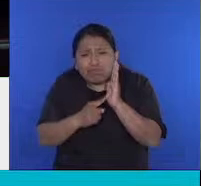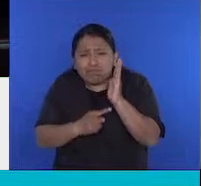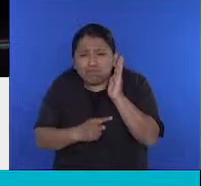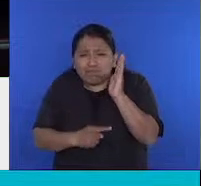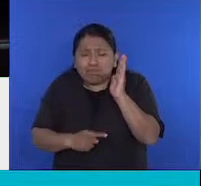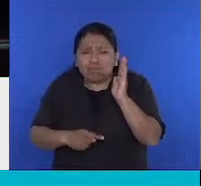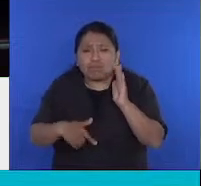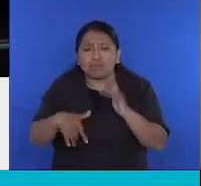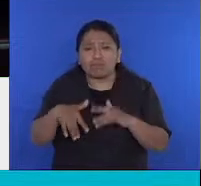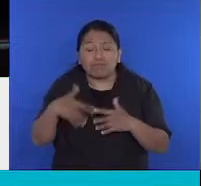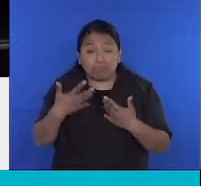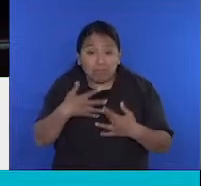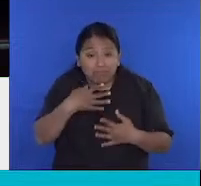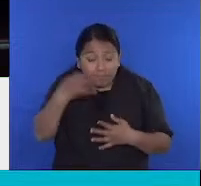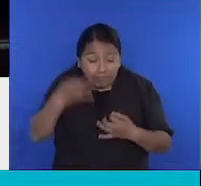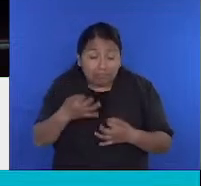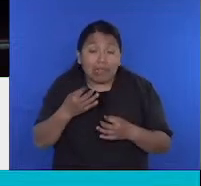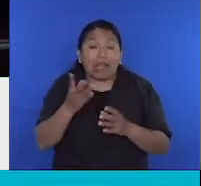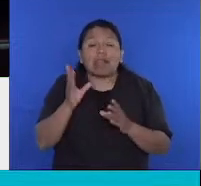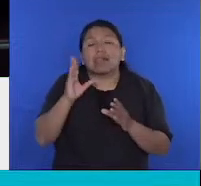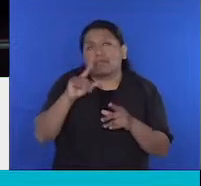algunas cuestiones muy polémicas.